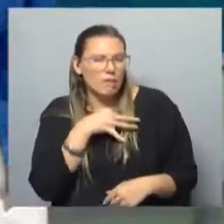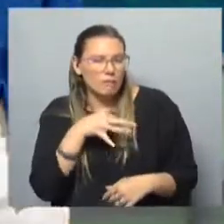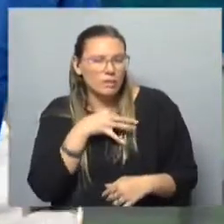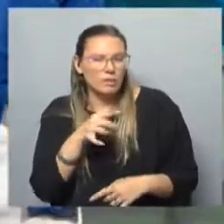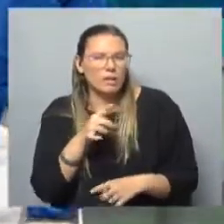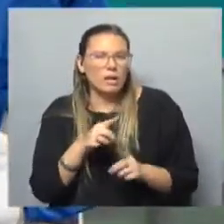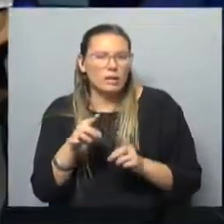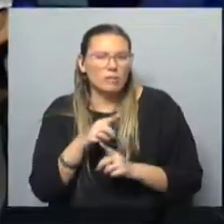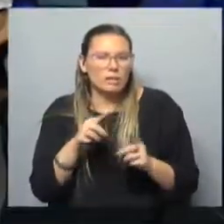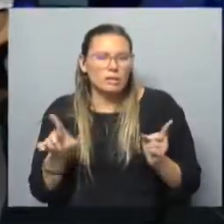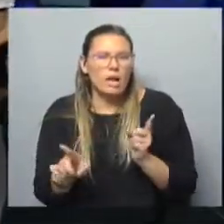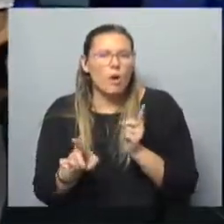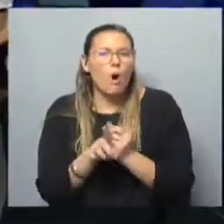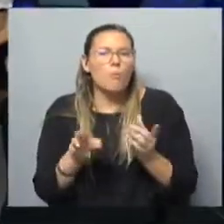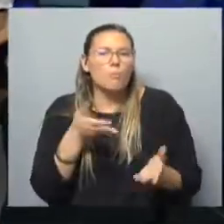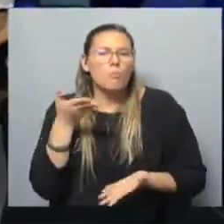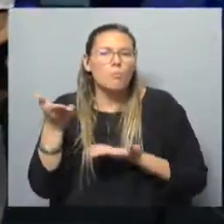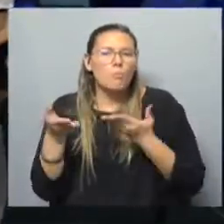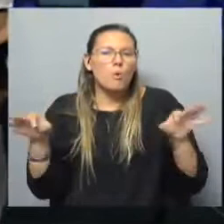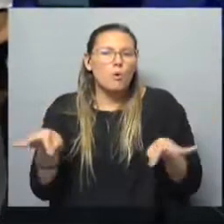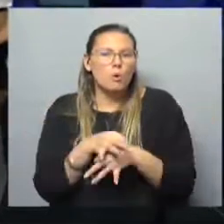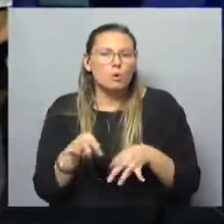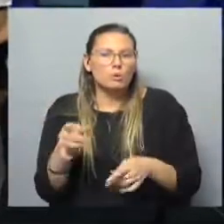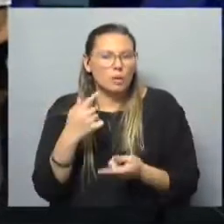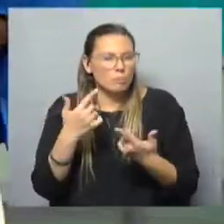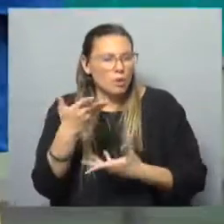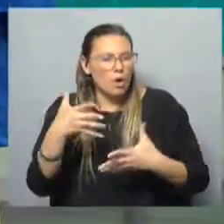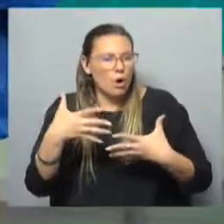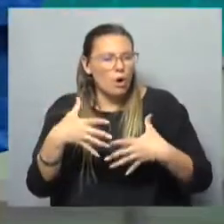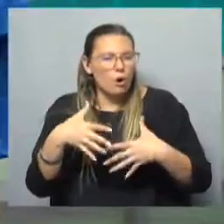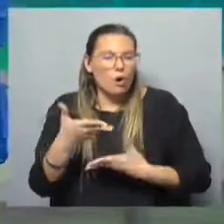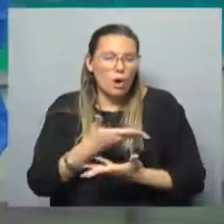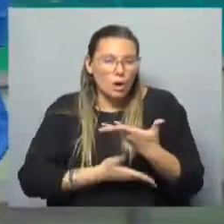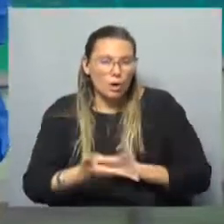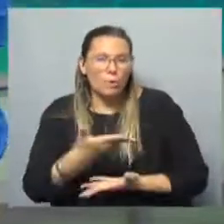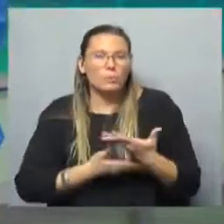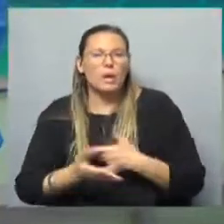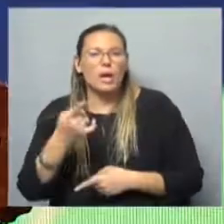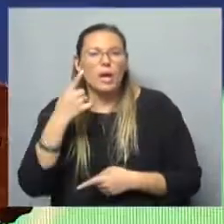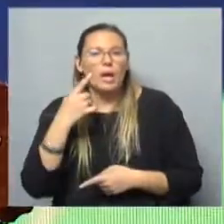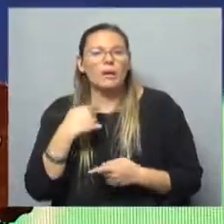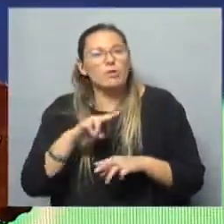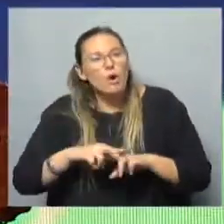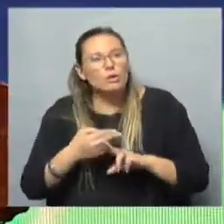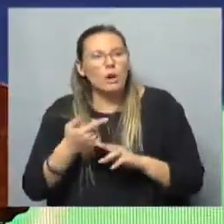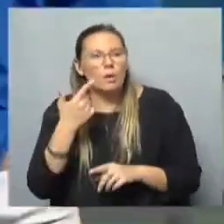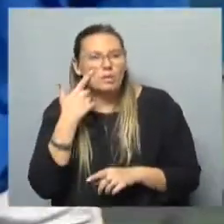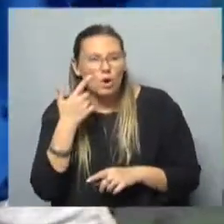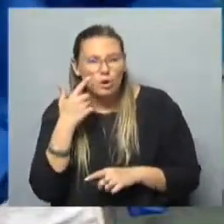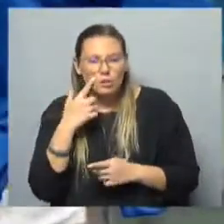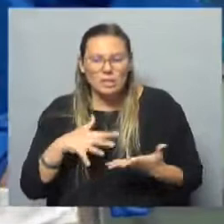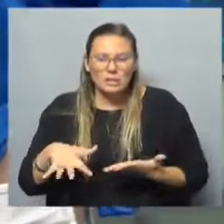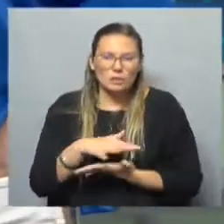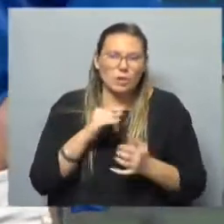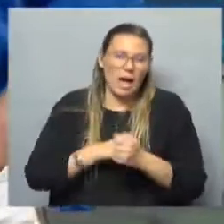una cosa es que se encuentren en lo musical, pero también en la convivencia, en recorrer, en volver a curtir otras cosas que le